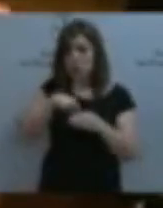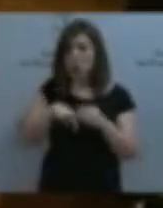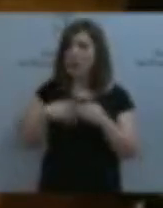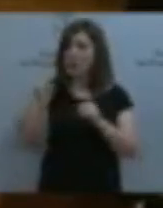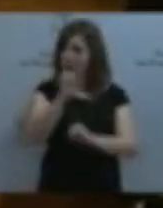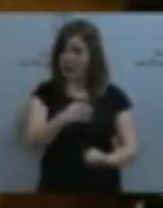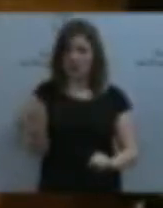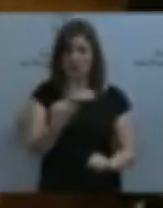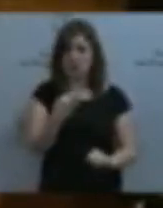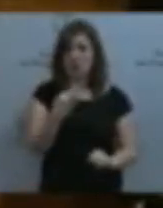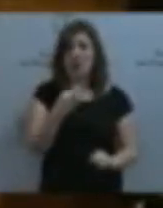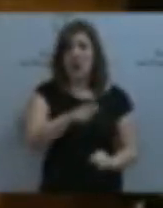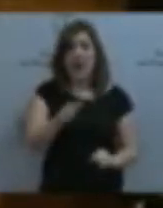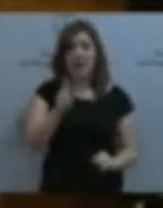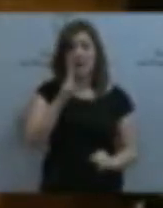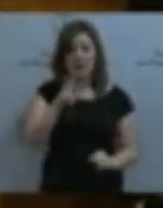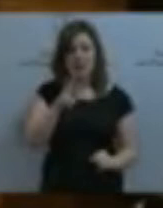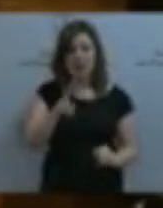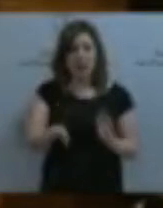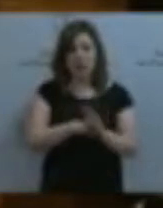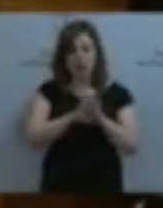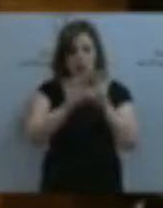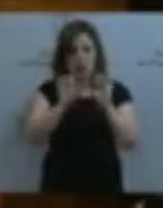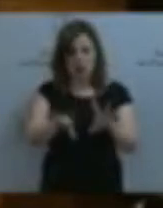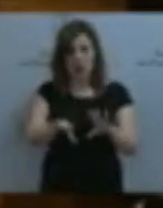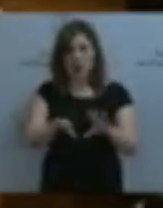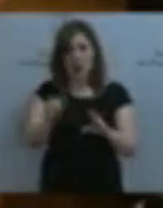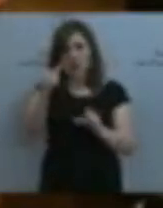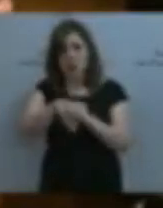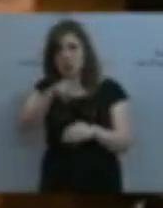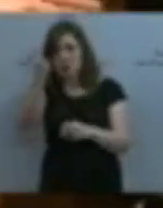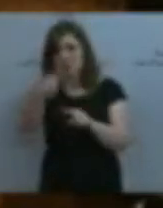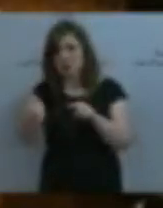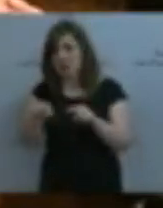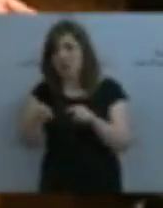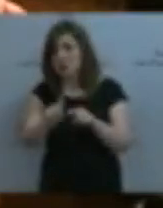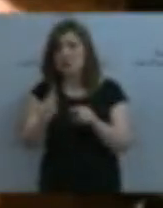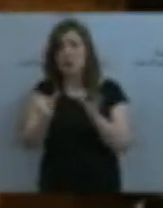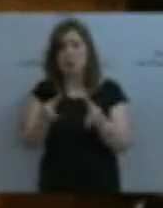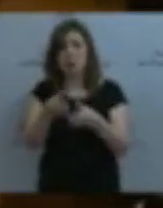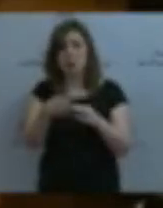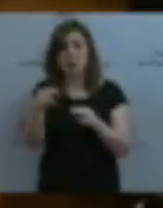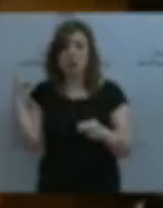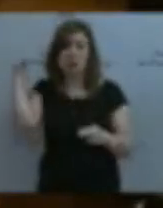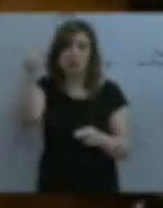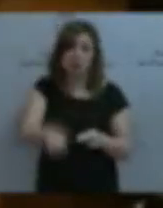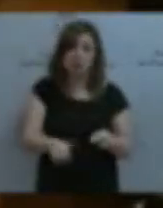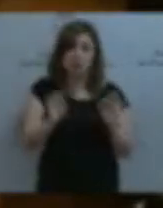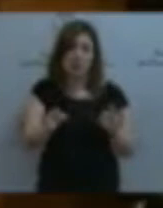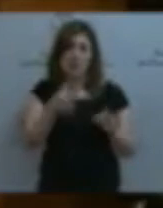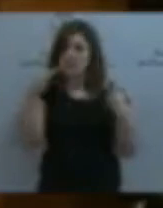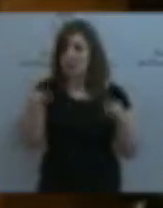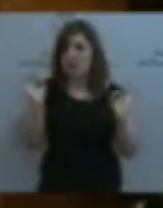ve que de mayor le siguen quitando el bocadillo y lo que hace es votar a otra cosa que no sean los partidos que llevan 30 años gobernando. Así de sencillo.